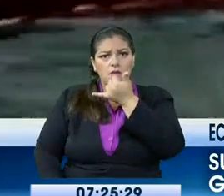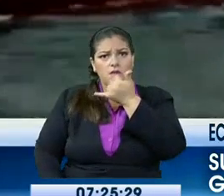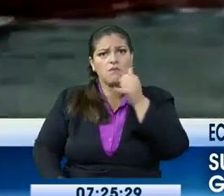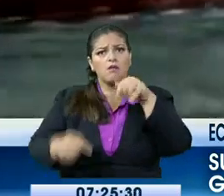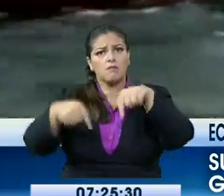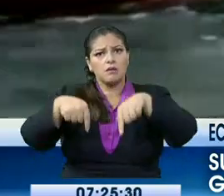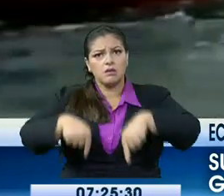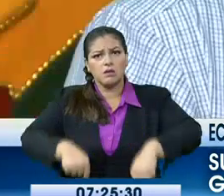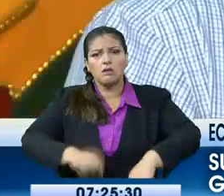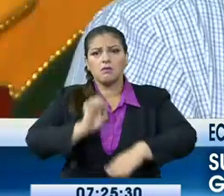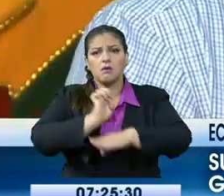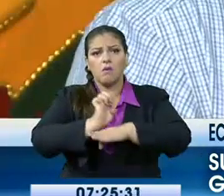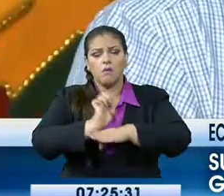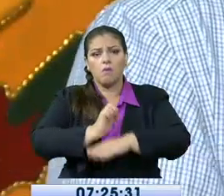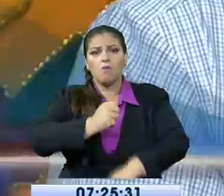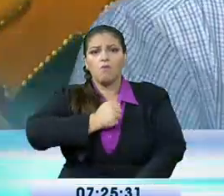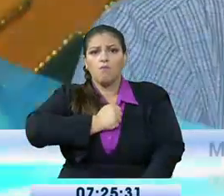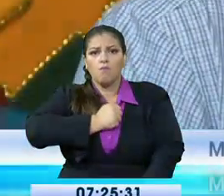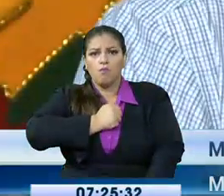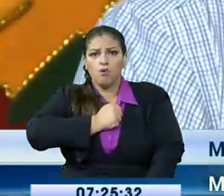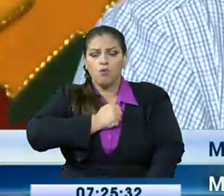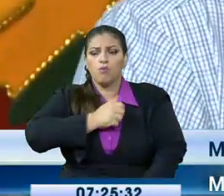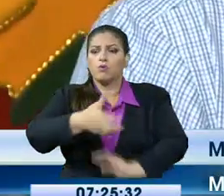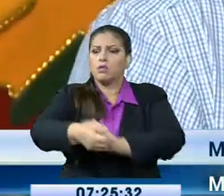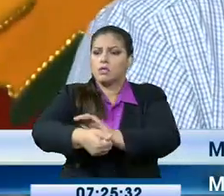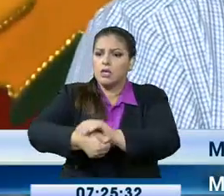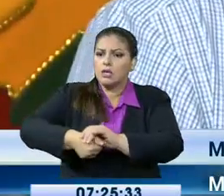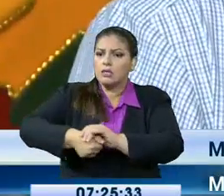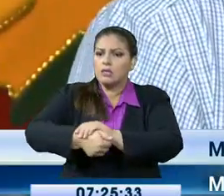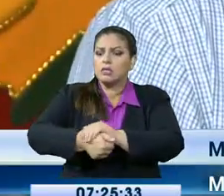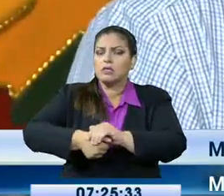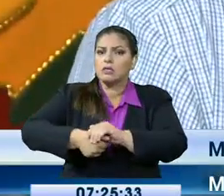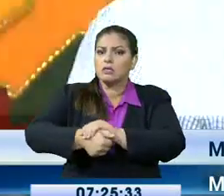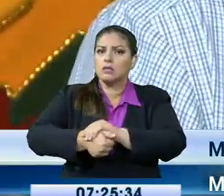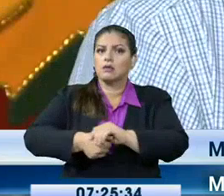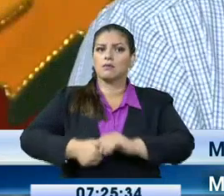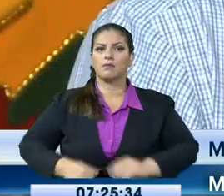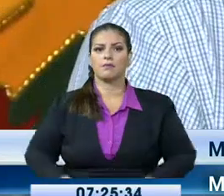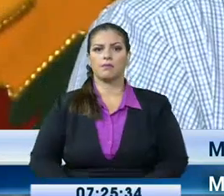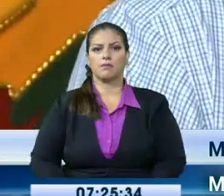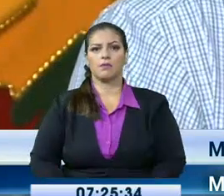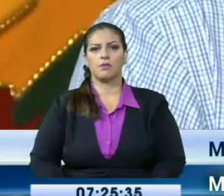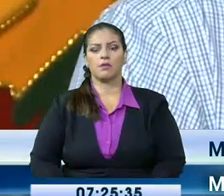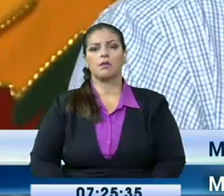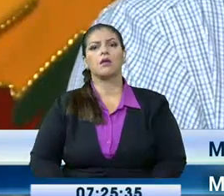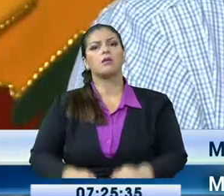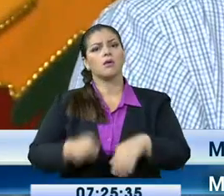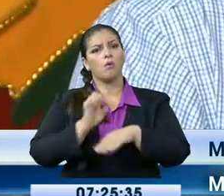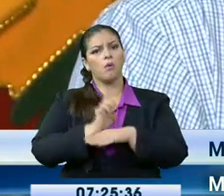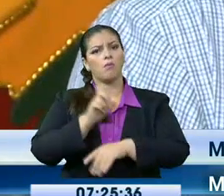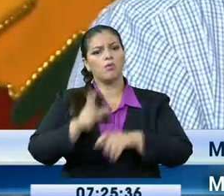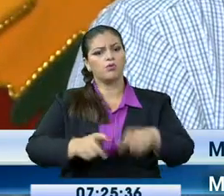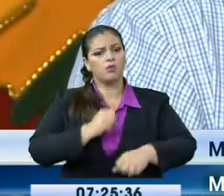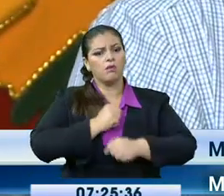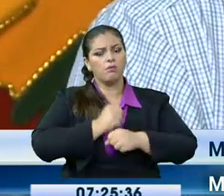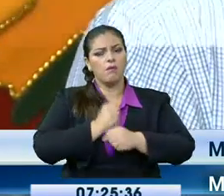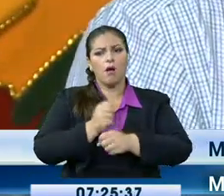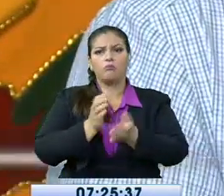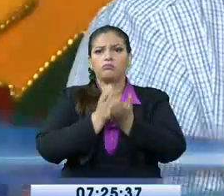equilibrio ecosistémico del archipiélago de Galápagos y afecta las actividades de pesquería en el Ecuador, por lo que